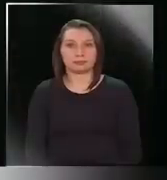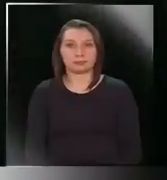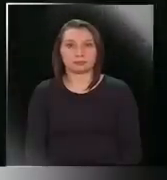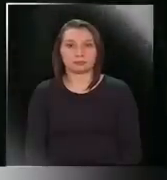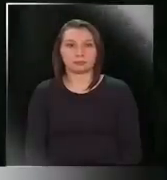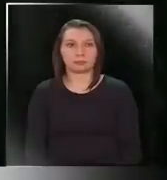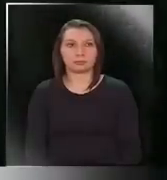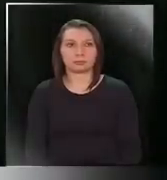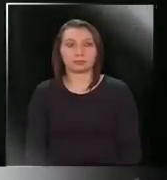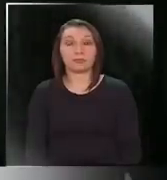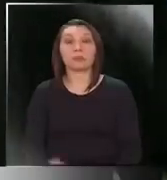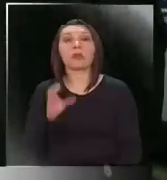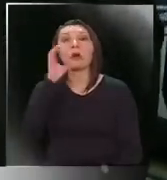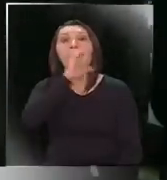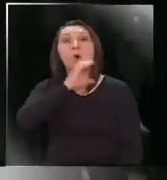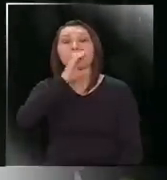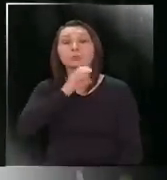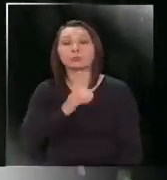Curso.